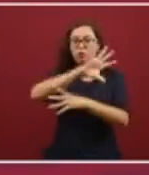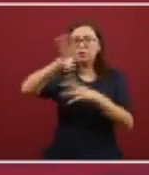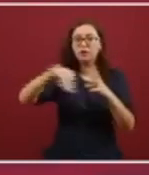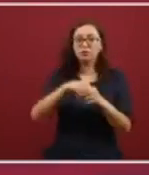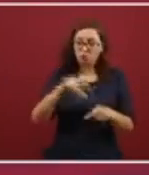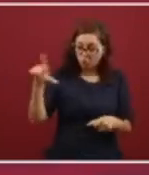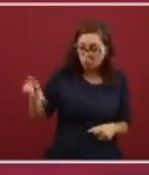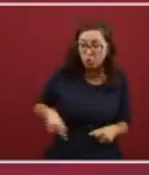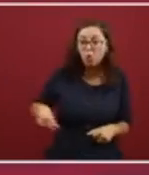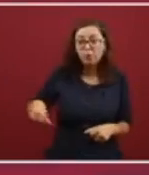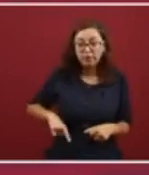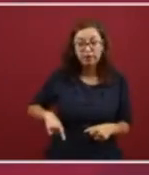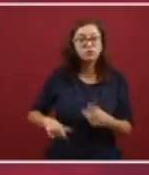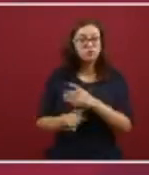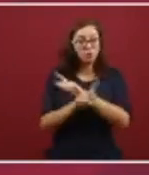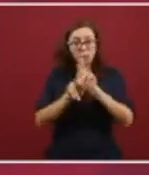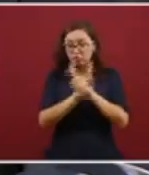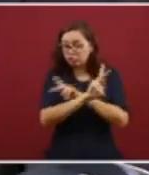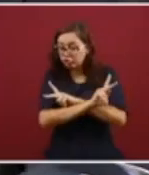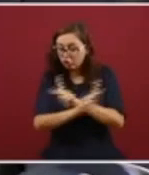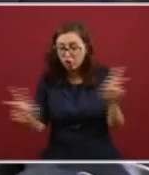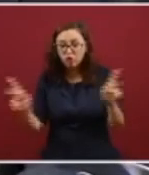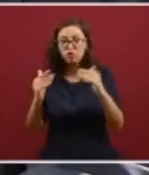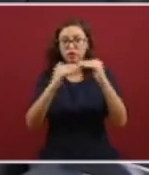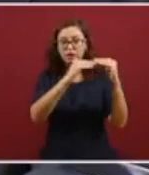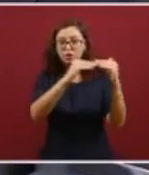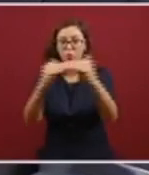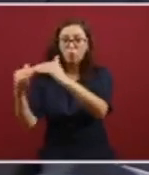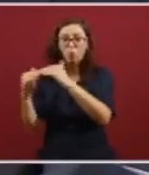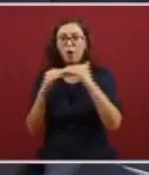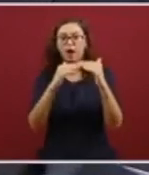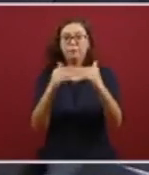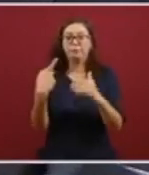Entonces estaba tomado el gobierno, estaba secuestrado.